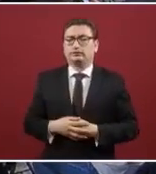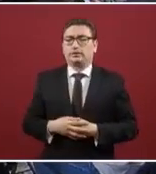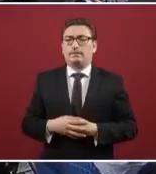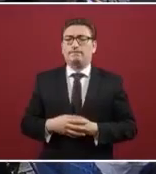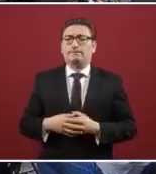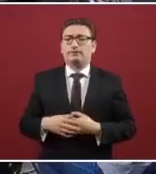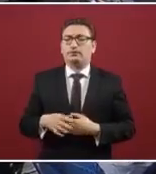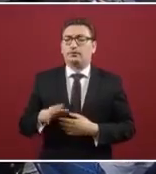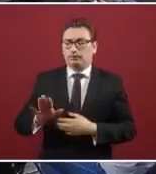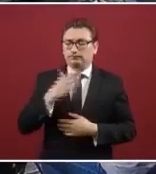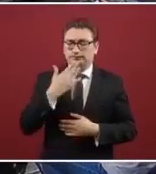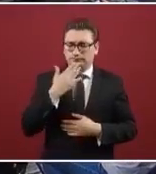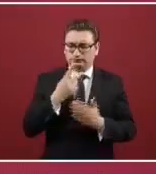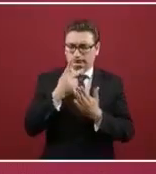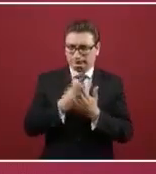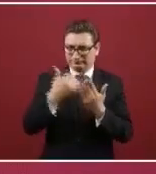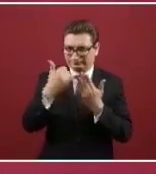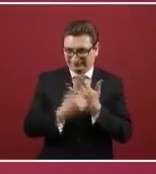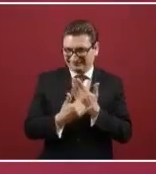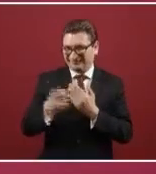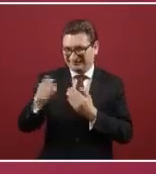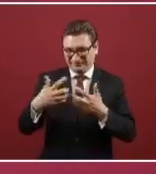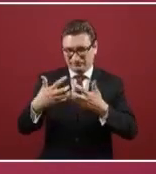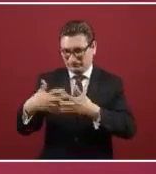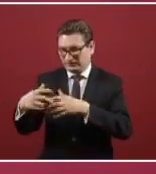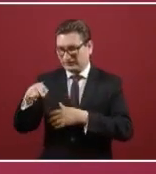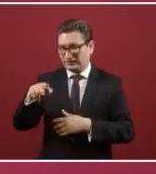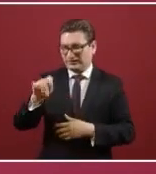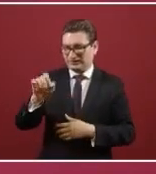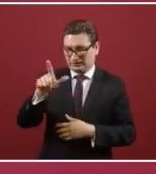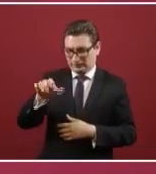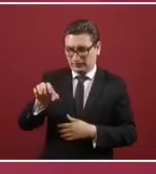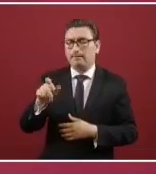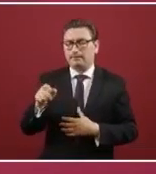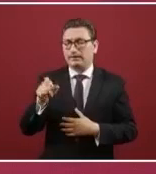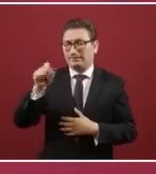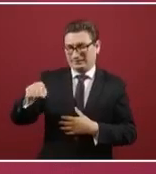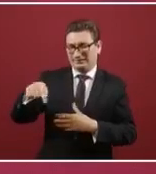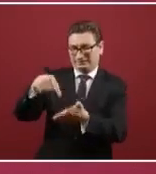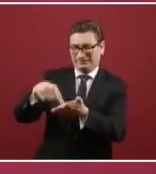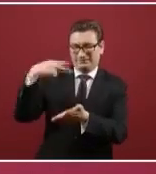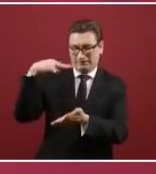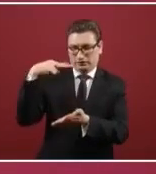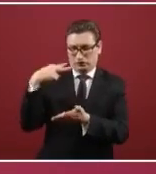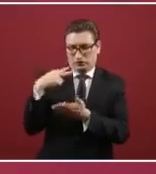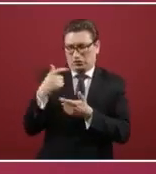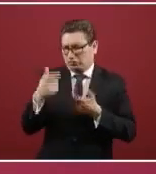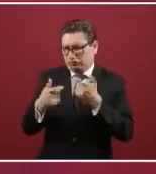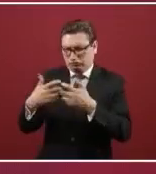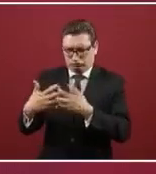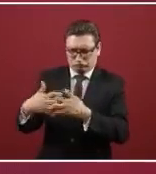proyecto, el de la planta de Nestlé en Veracruz. Es una